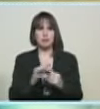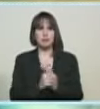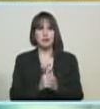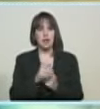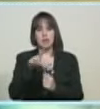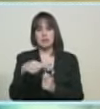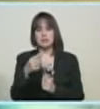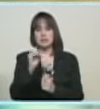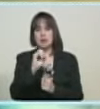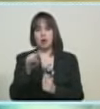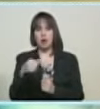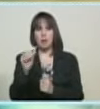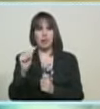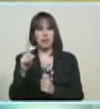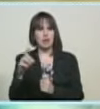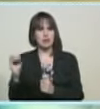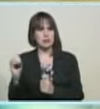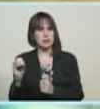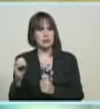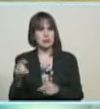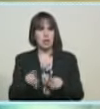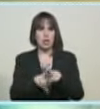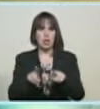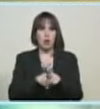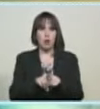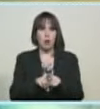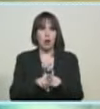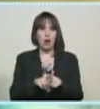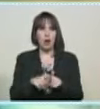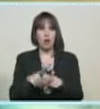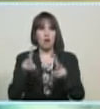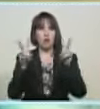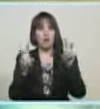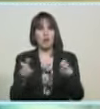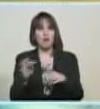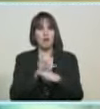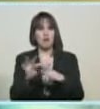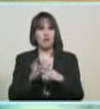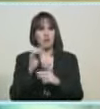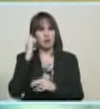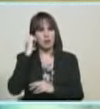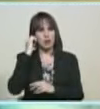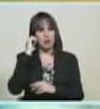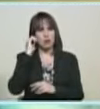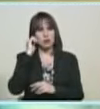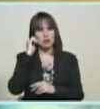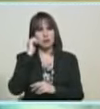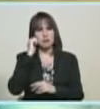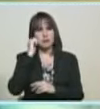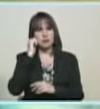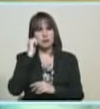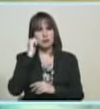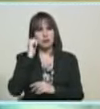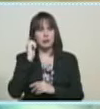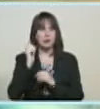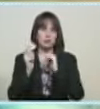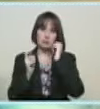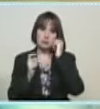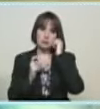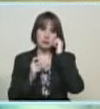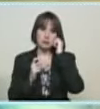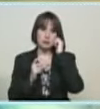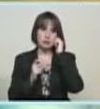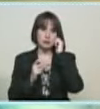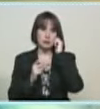bolívares y en petro porque todo esto se va a mover de acuerdo a la nueva fórmula cuando tengamos que mover el salario